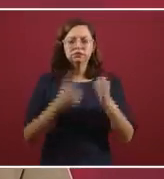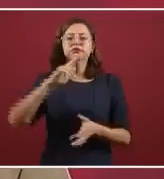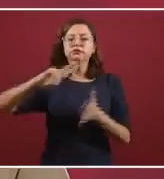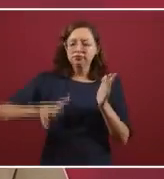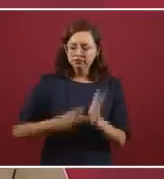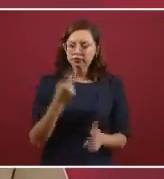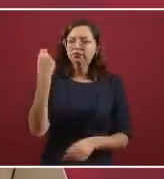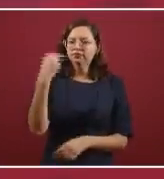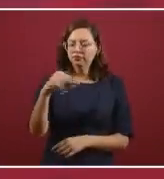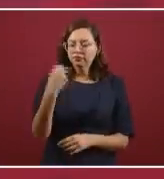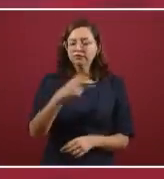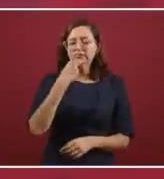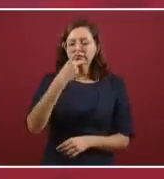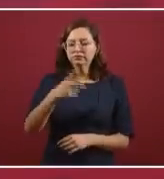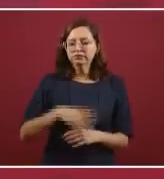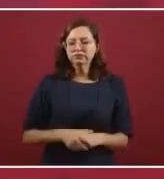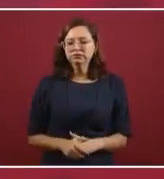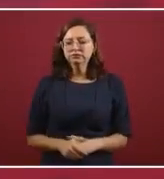fallarle,